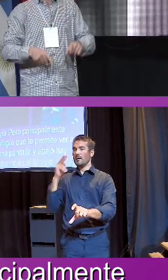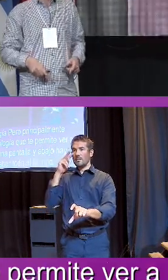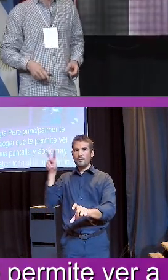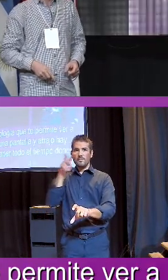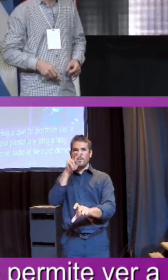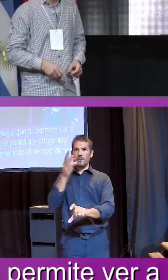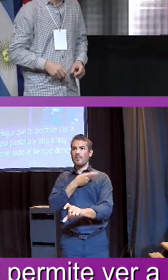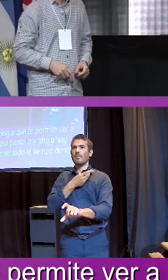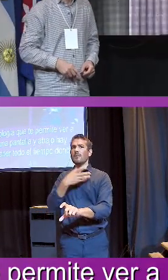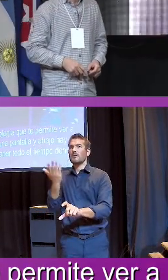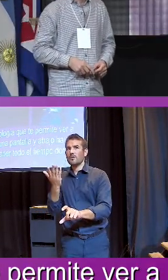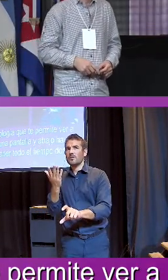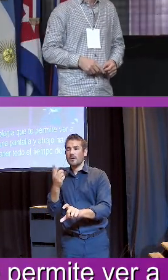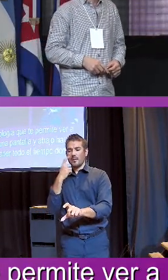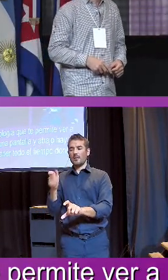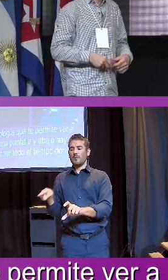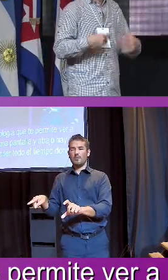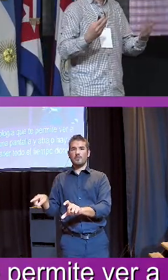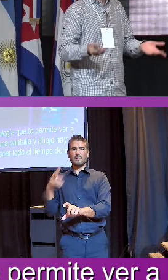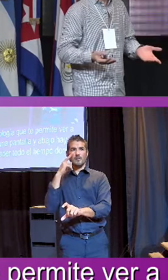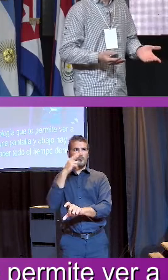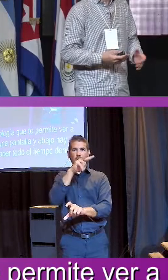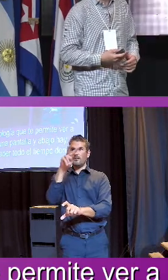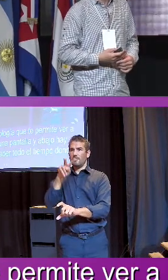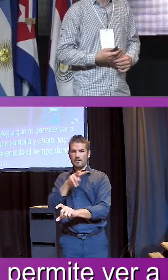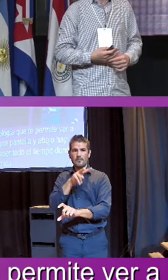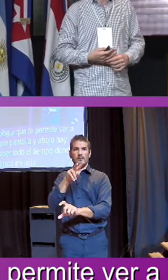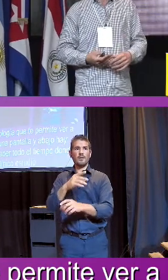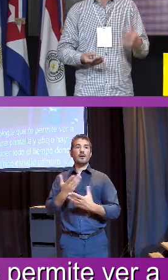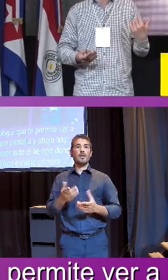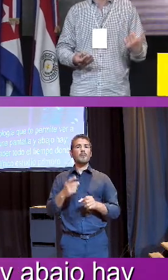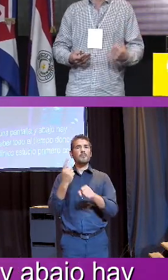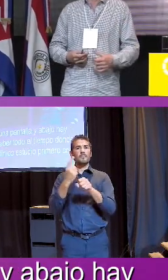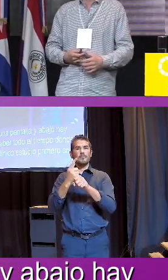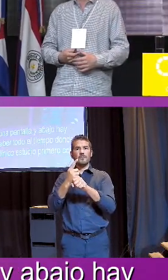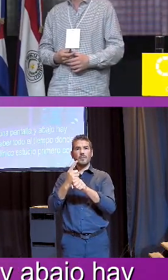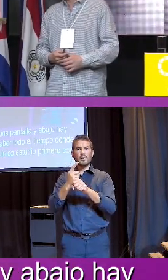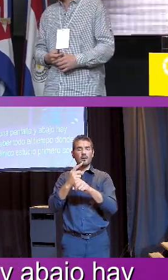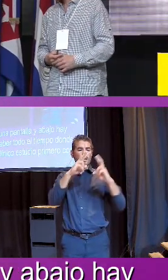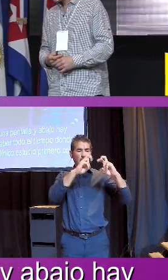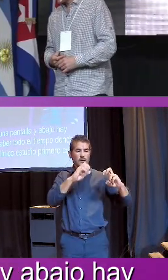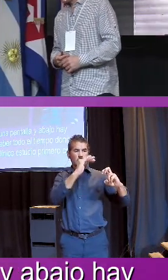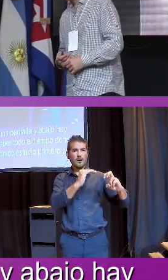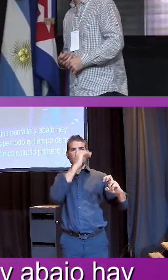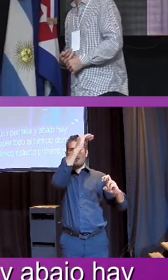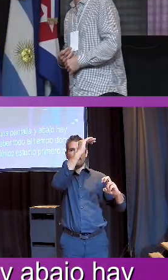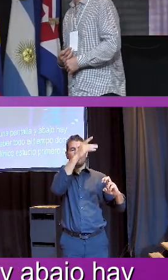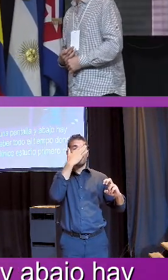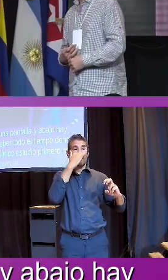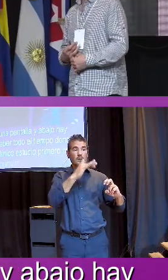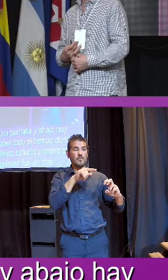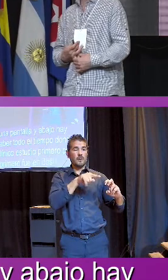está mirando la persona. Amy Kling hizo estudios primero con adultos y lo que hizo hace poco, el primero